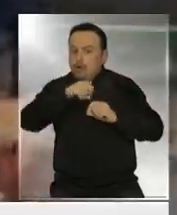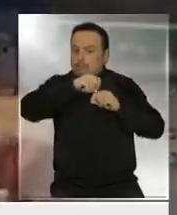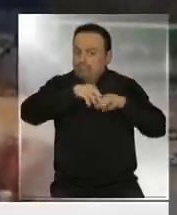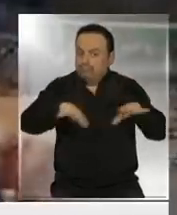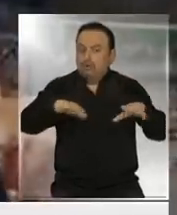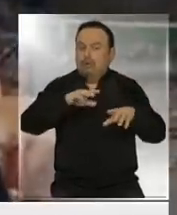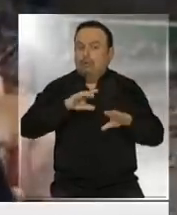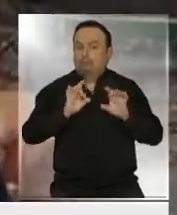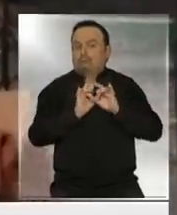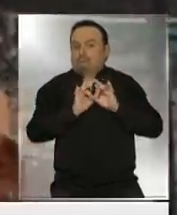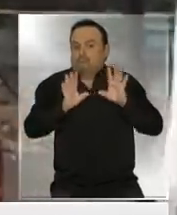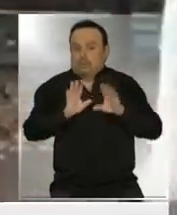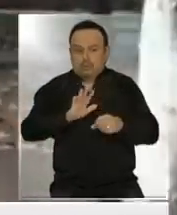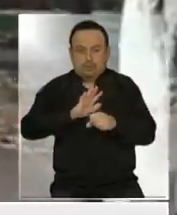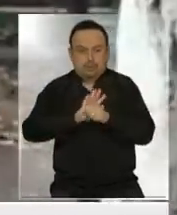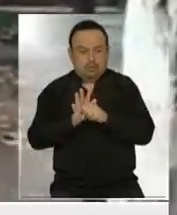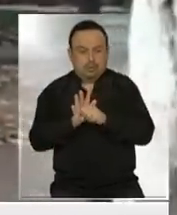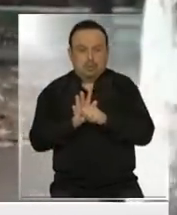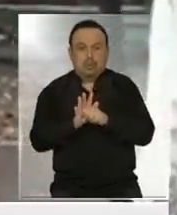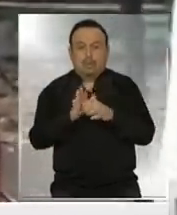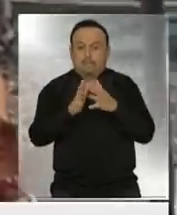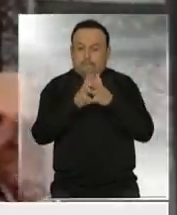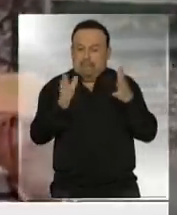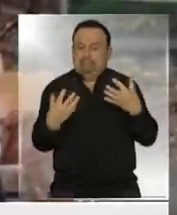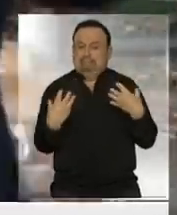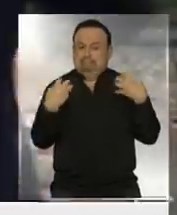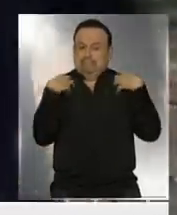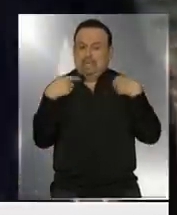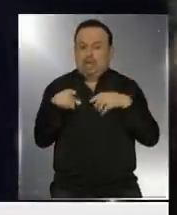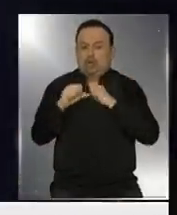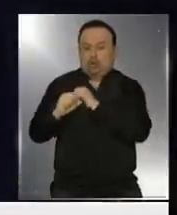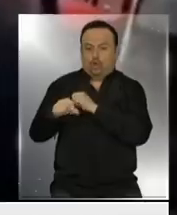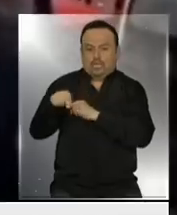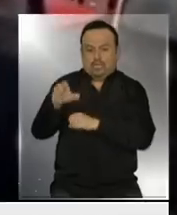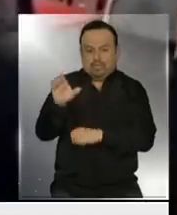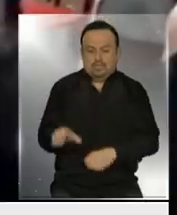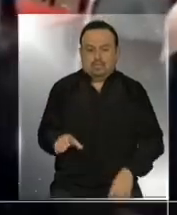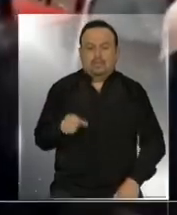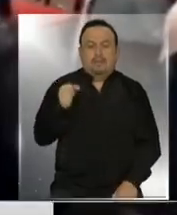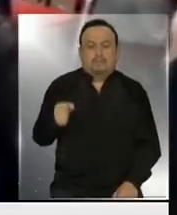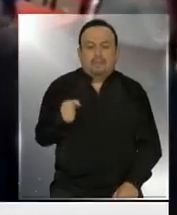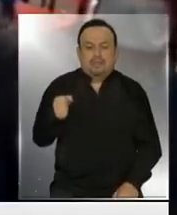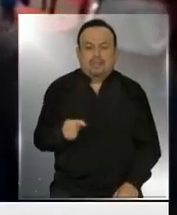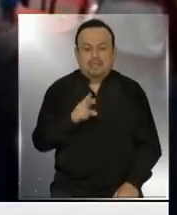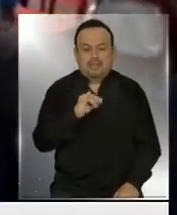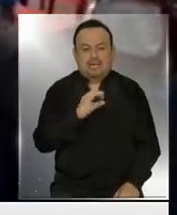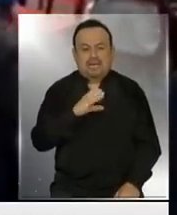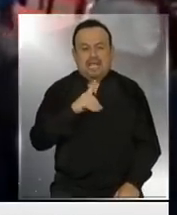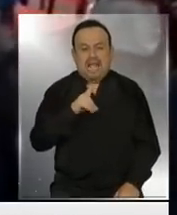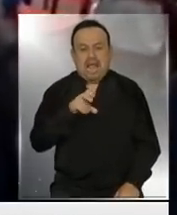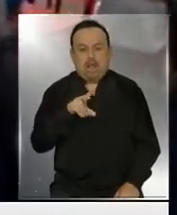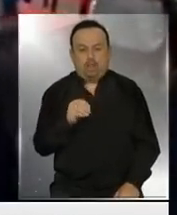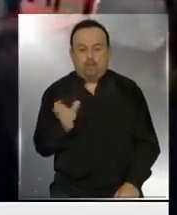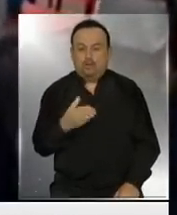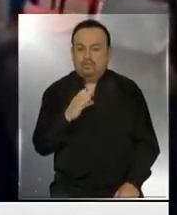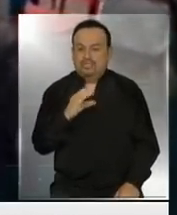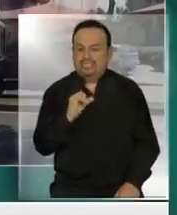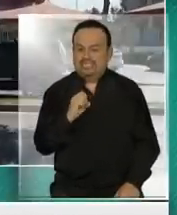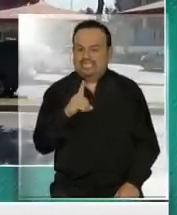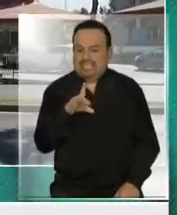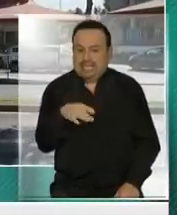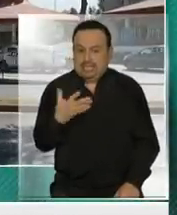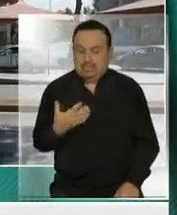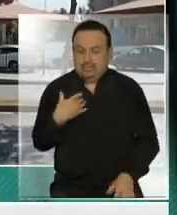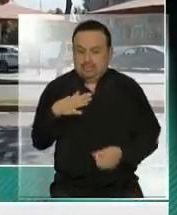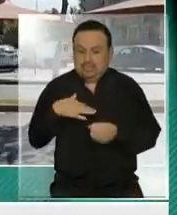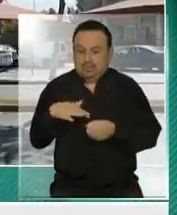raíz de esta situación y obviamente el peso de la ley sería aún mayor en contra del pastor ricardo si el castro entonces que se encuentra en medio de la polémica